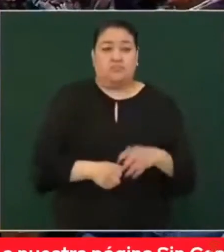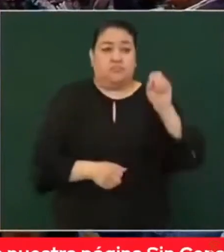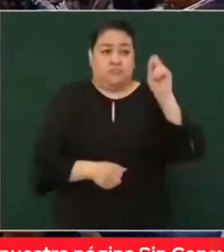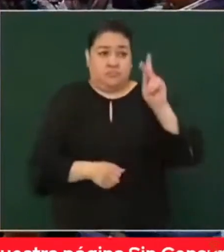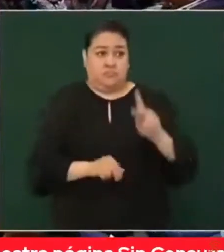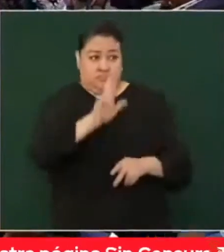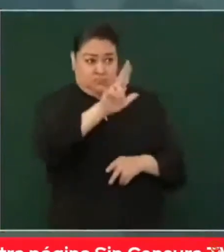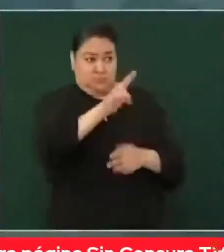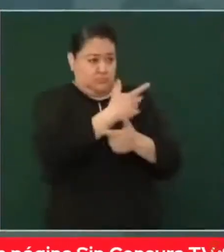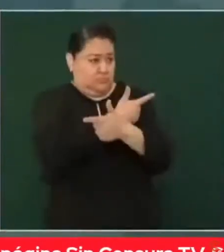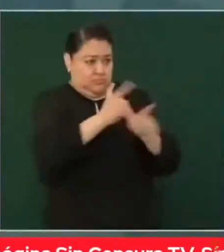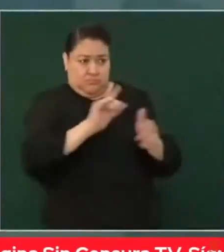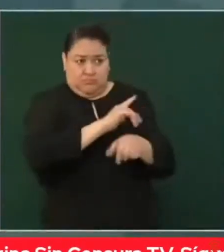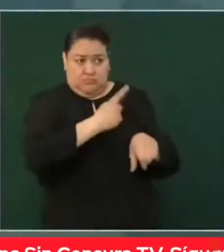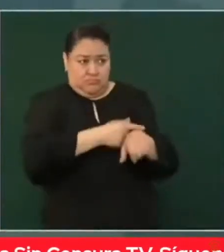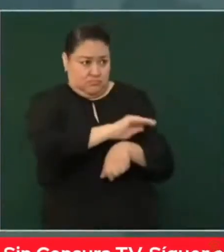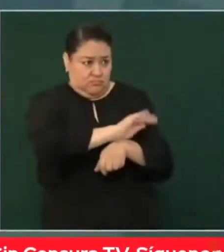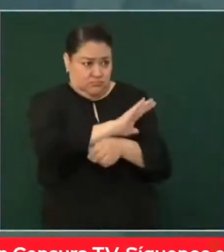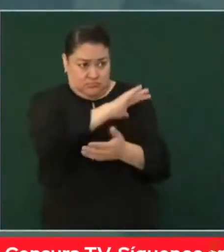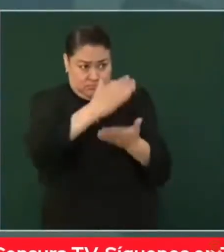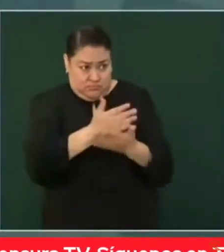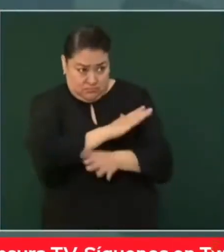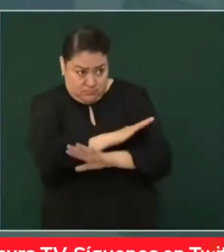ya se declararía el fin de la pandemia. Sí, no, no.